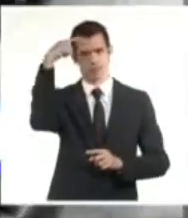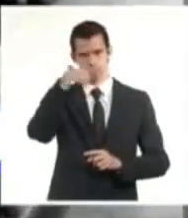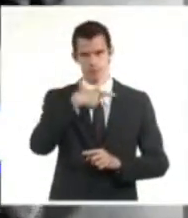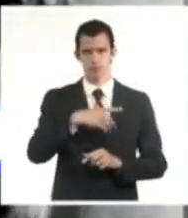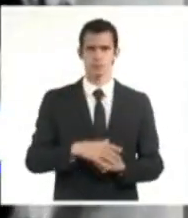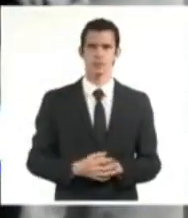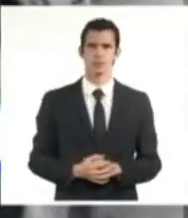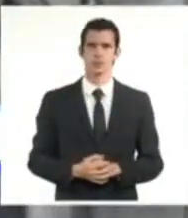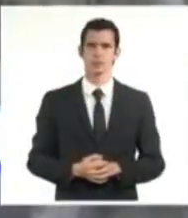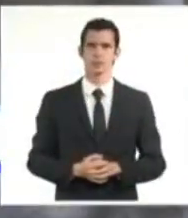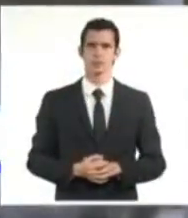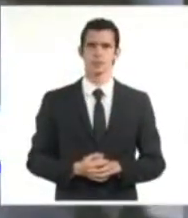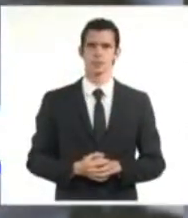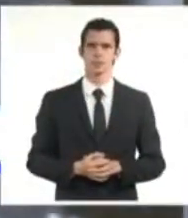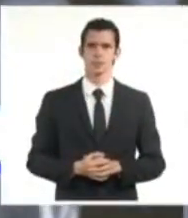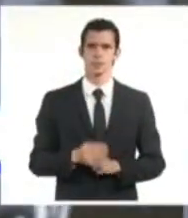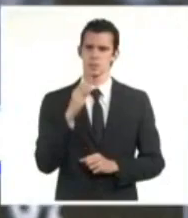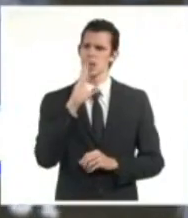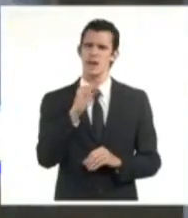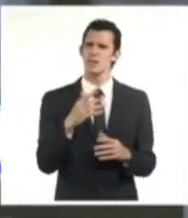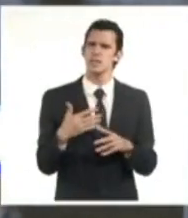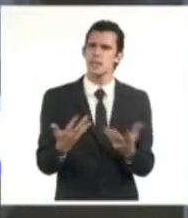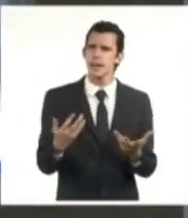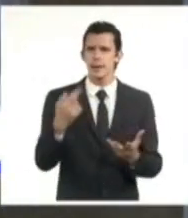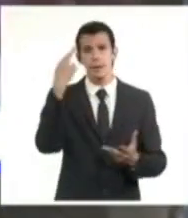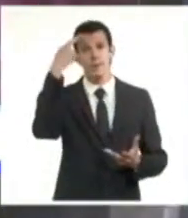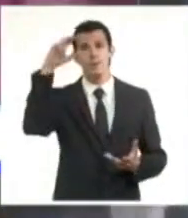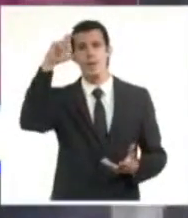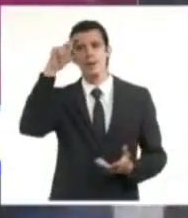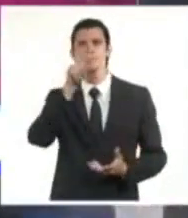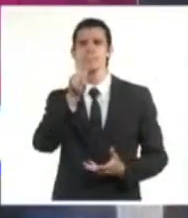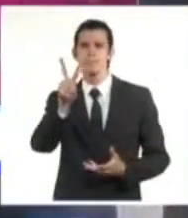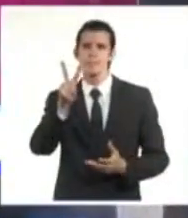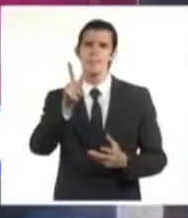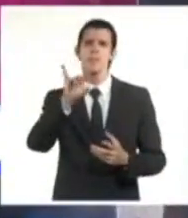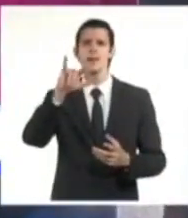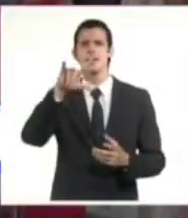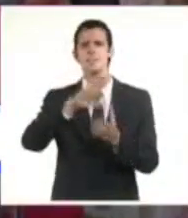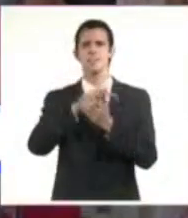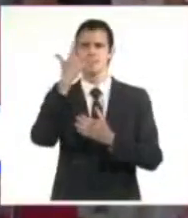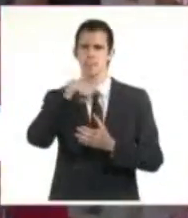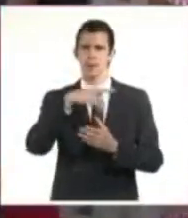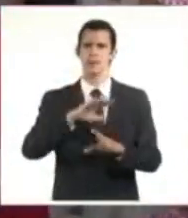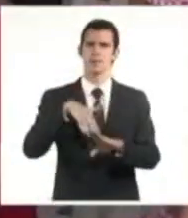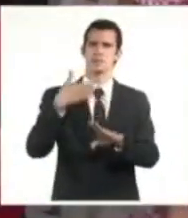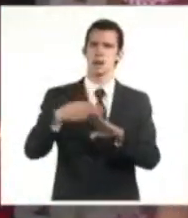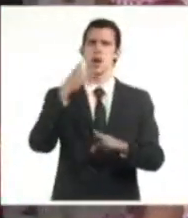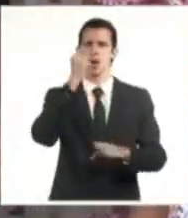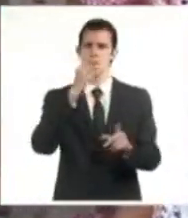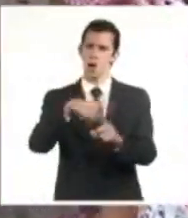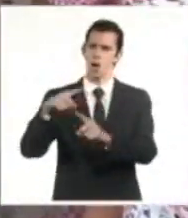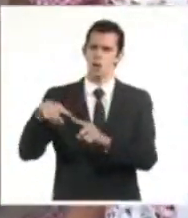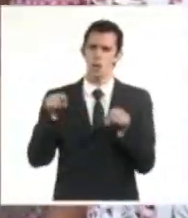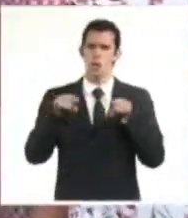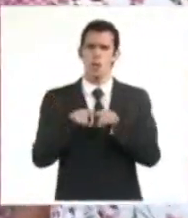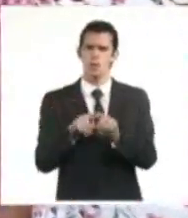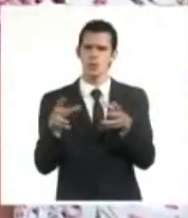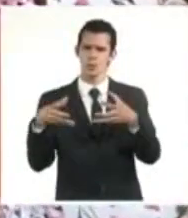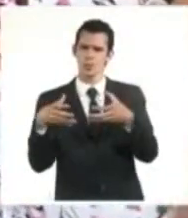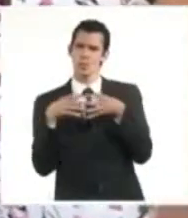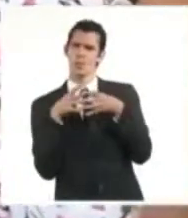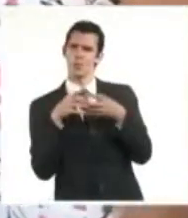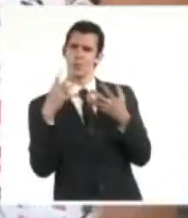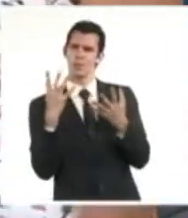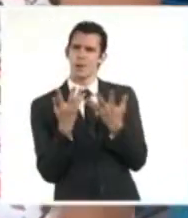con impronta de la combatiente de la Sierra y el Llano. El maestro Hugo Sle, con su compañía Mariana de Gonish,